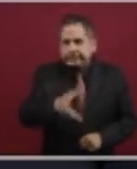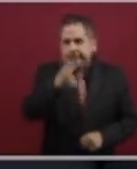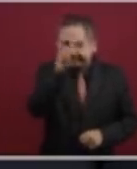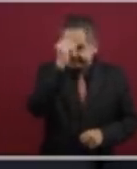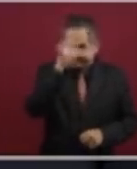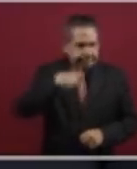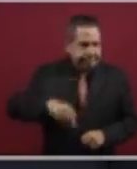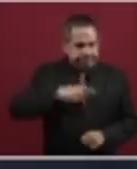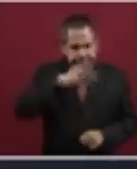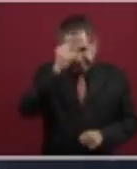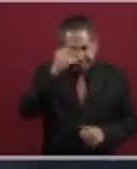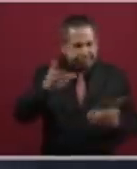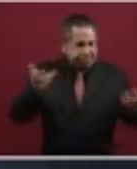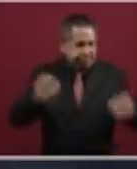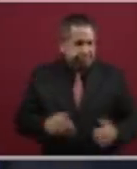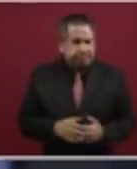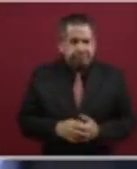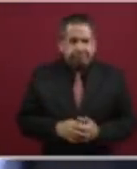¿Qué?